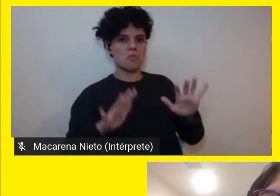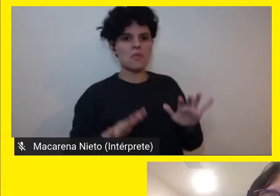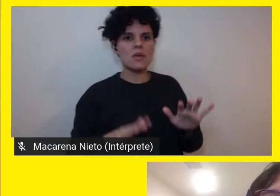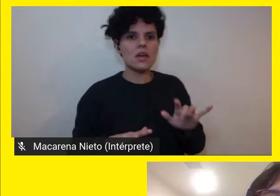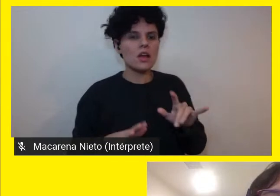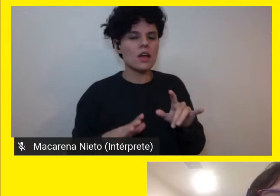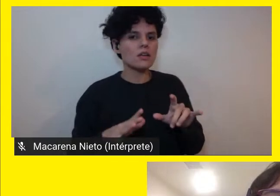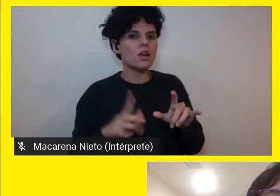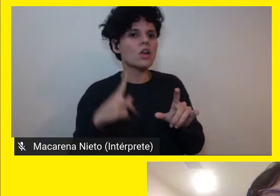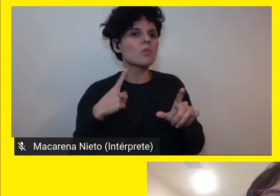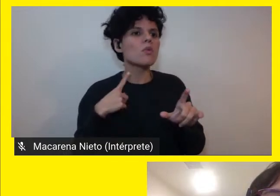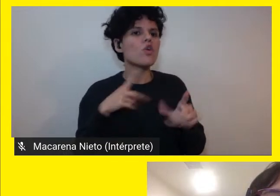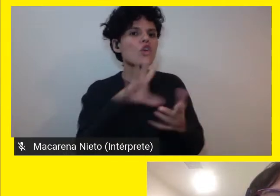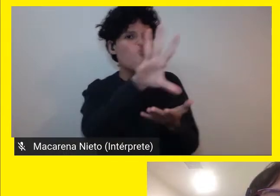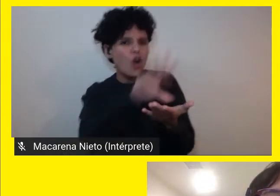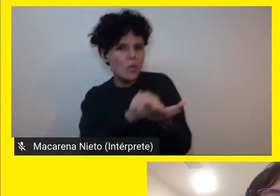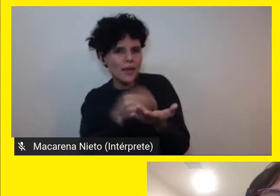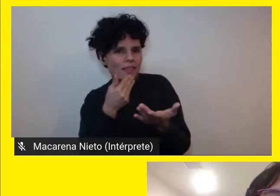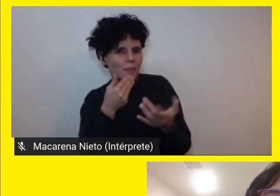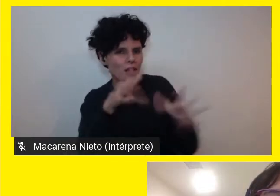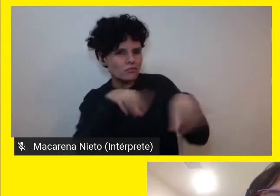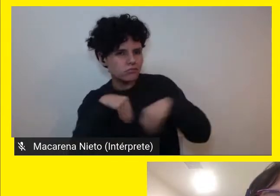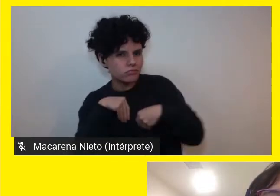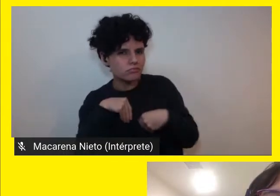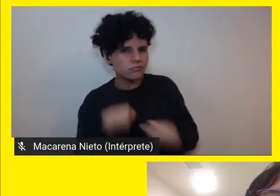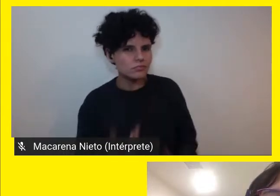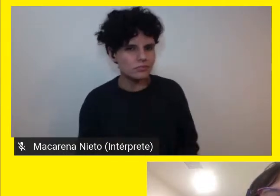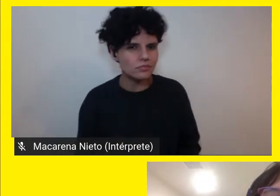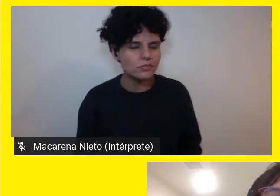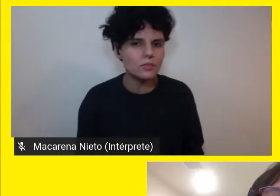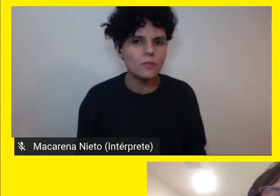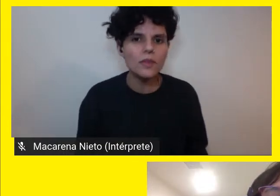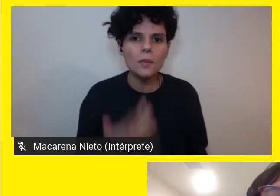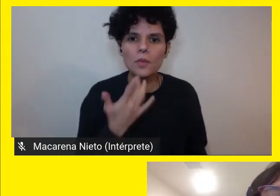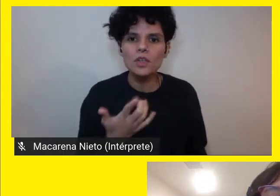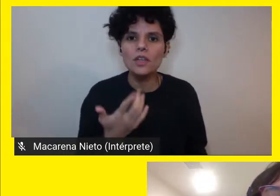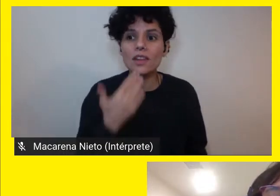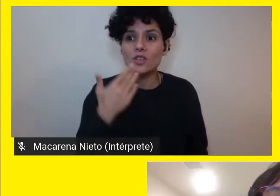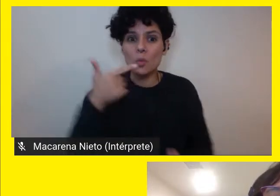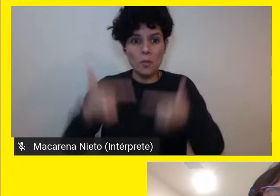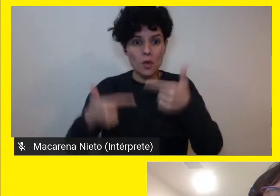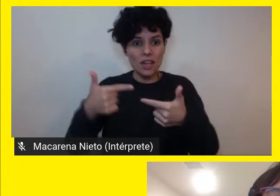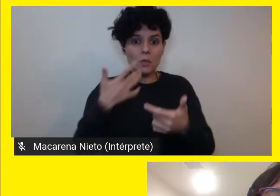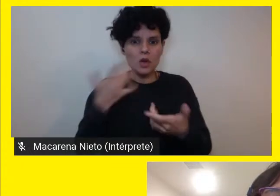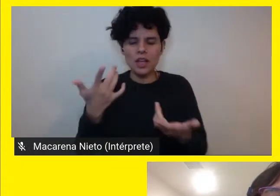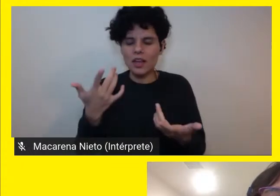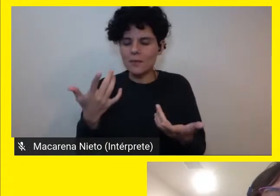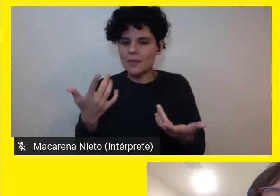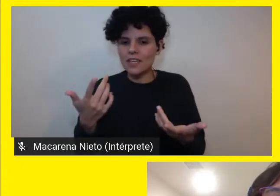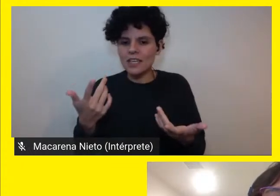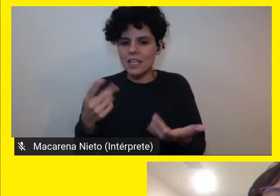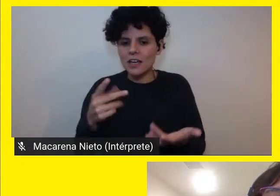la tortura en particular, porque asumen y les aterra la idea de que nosotros